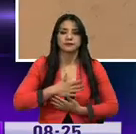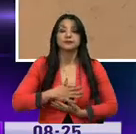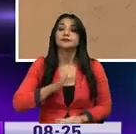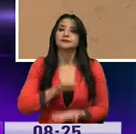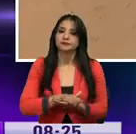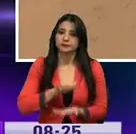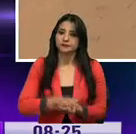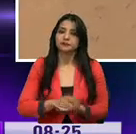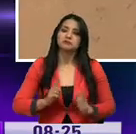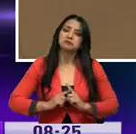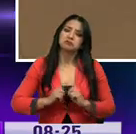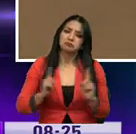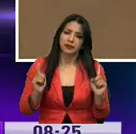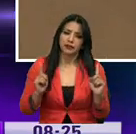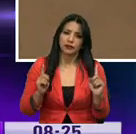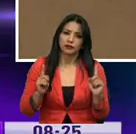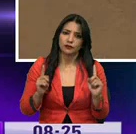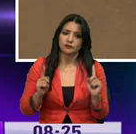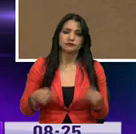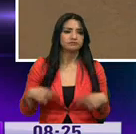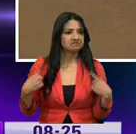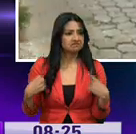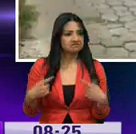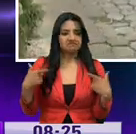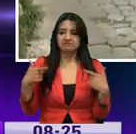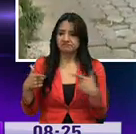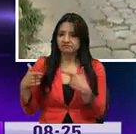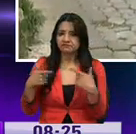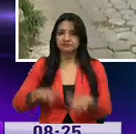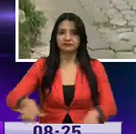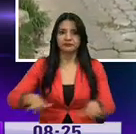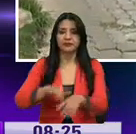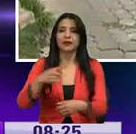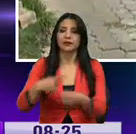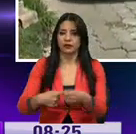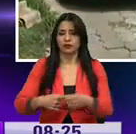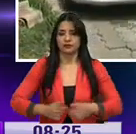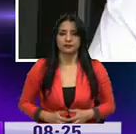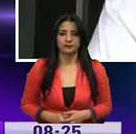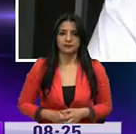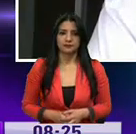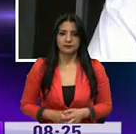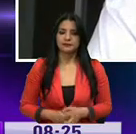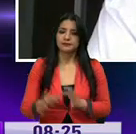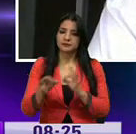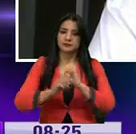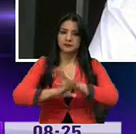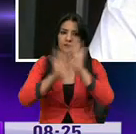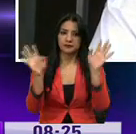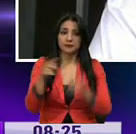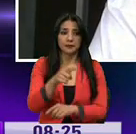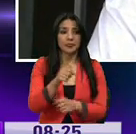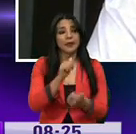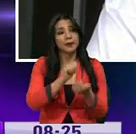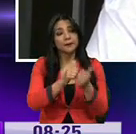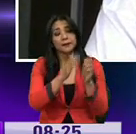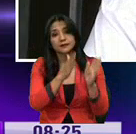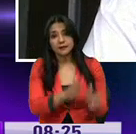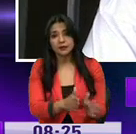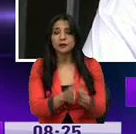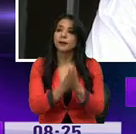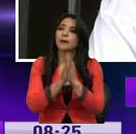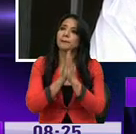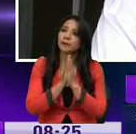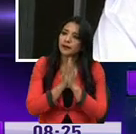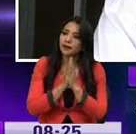eso, vean, hay que estar constantemente vigilando la ciudad. En esto hay que ser claros, no puede ser que los vecinos, que luego no